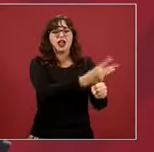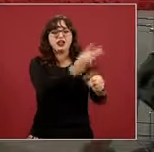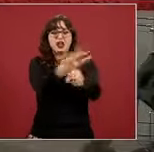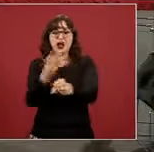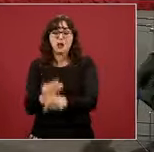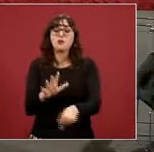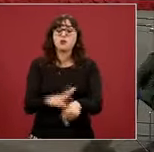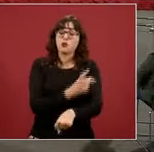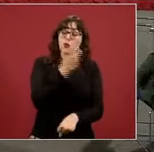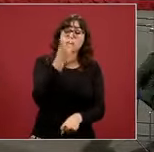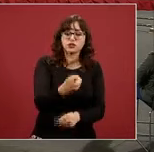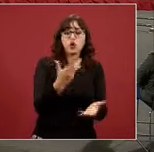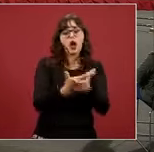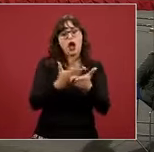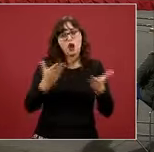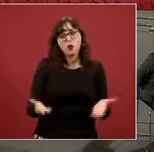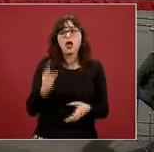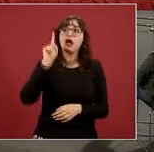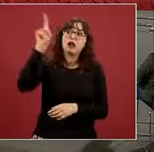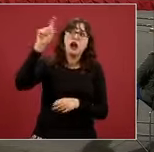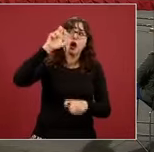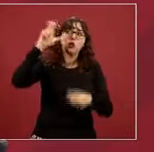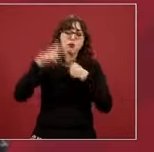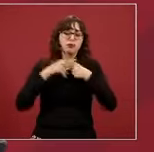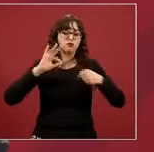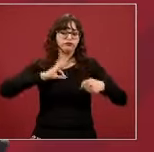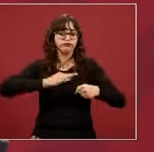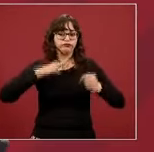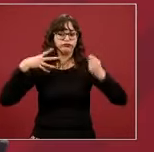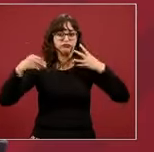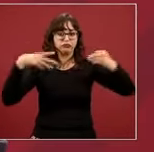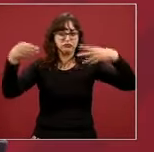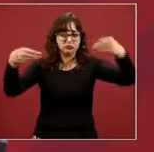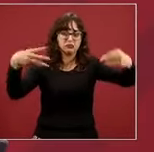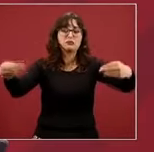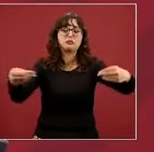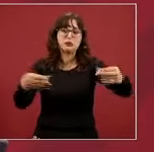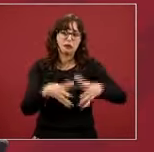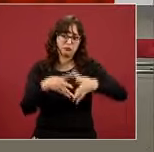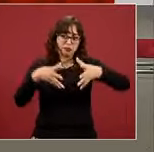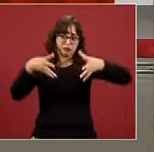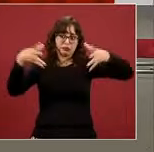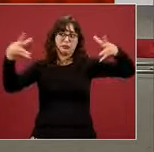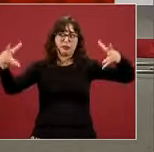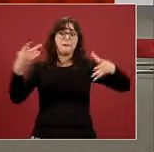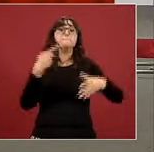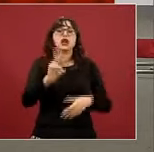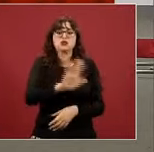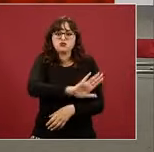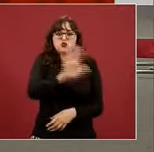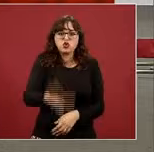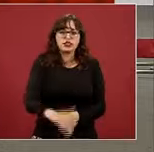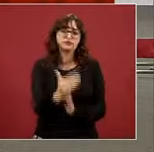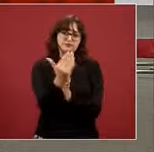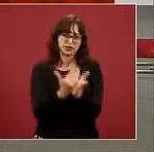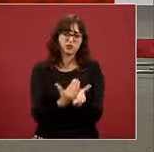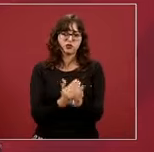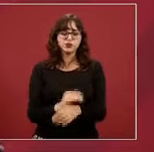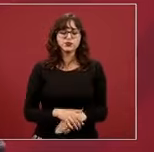una epidemia que es menos letal, aun cuando sea de tamaño importante en